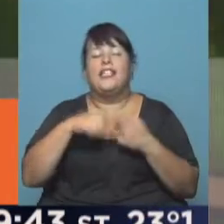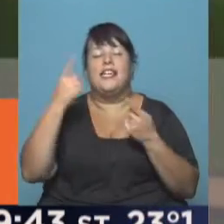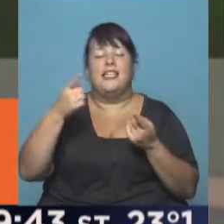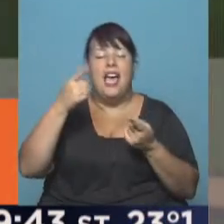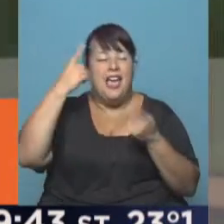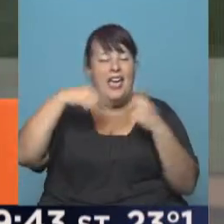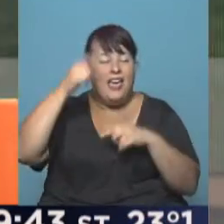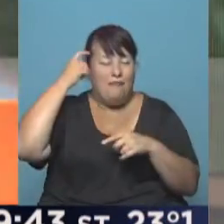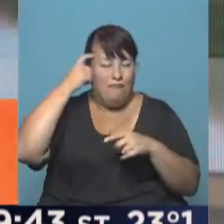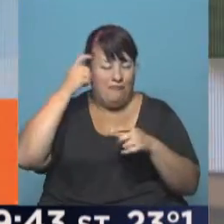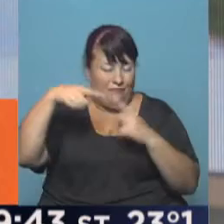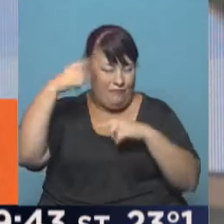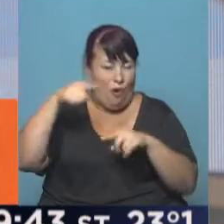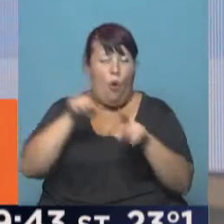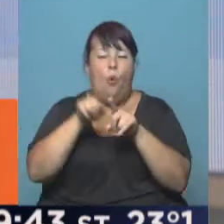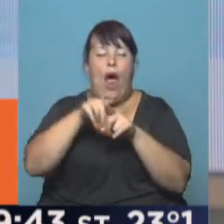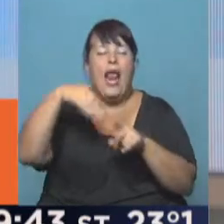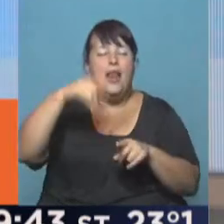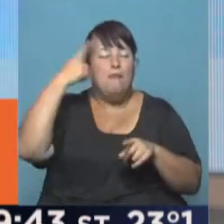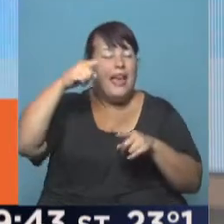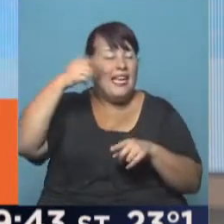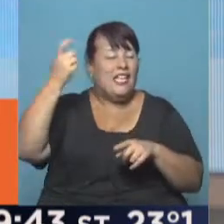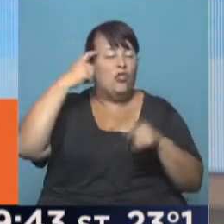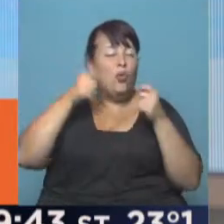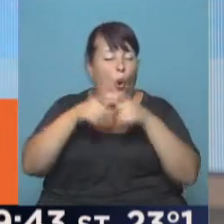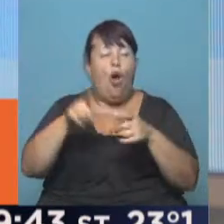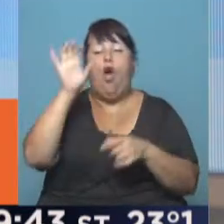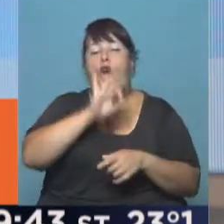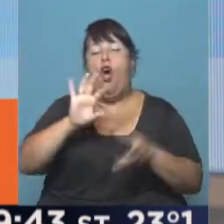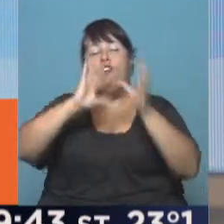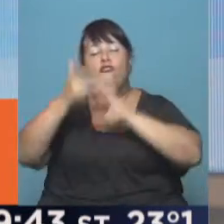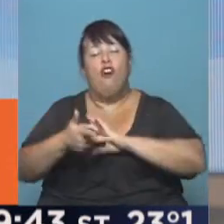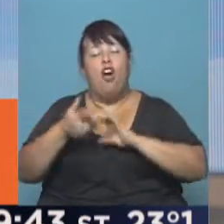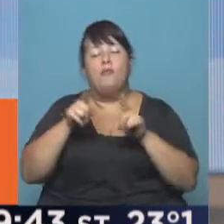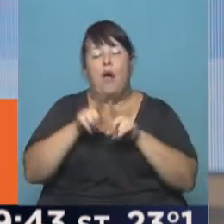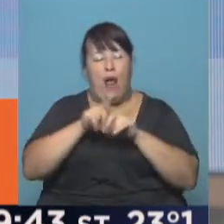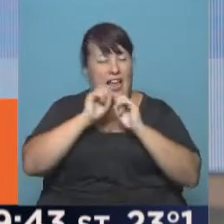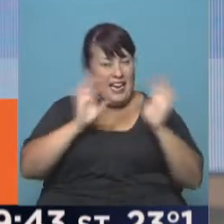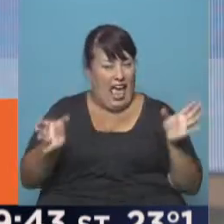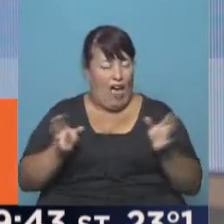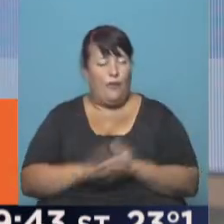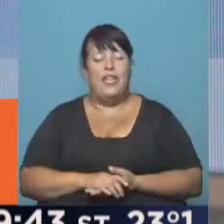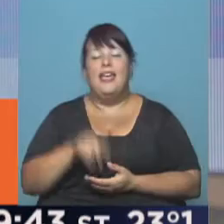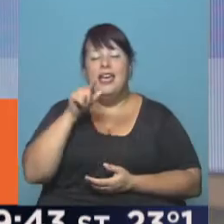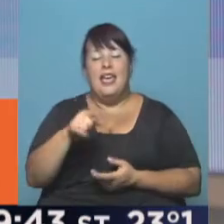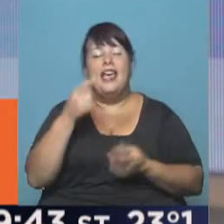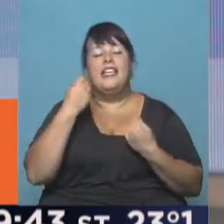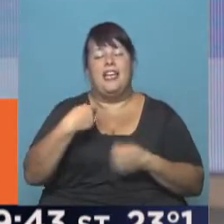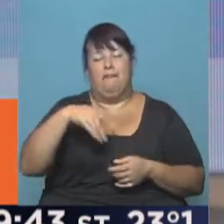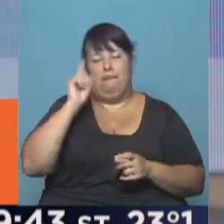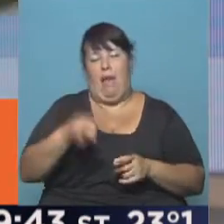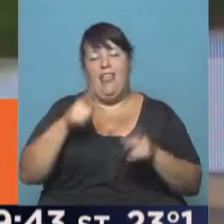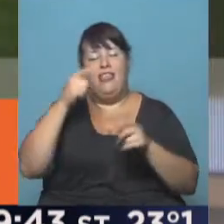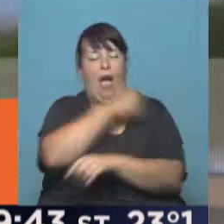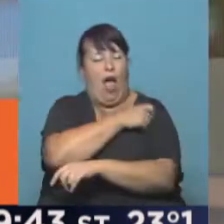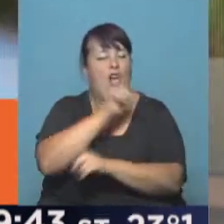en el sistema nervioso central, como una meningitis tuberculosa, o las formas diseminadas graves. Eso lo previene la vacuna, pero no